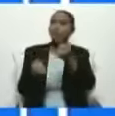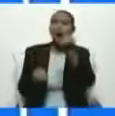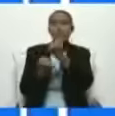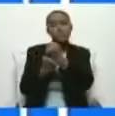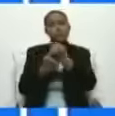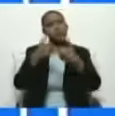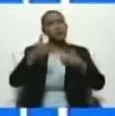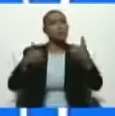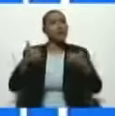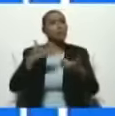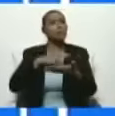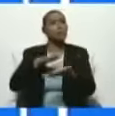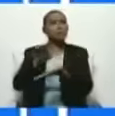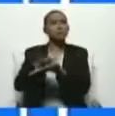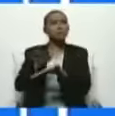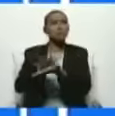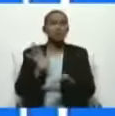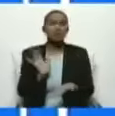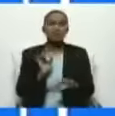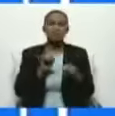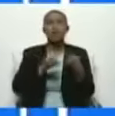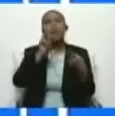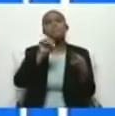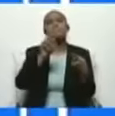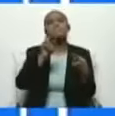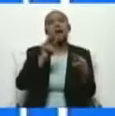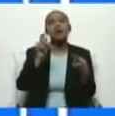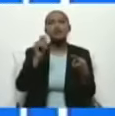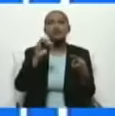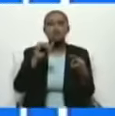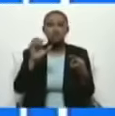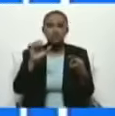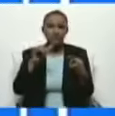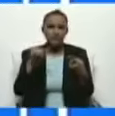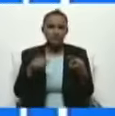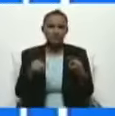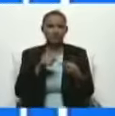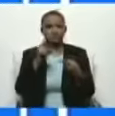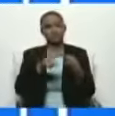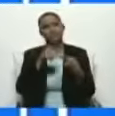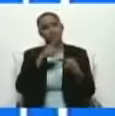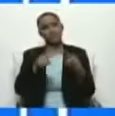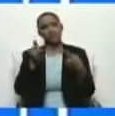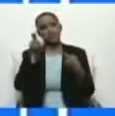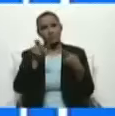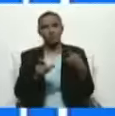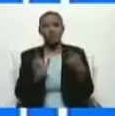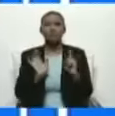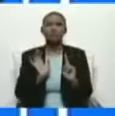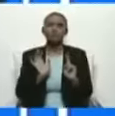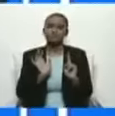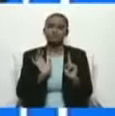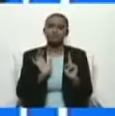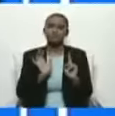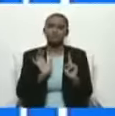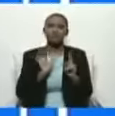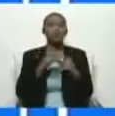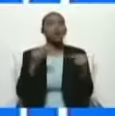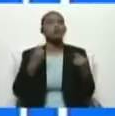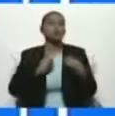candidato, el Burro Martínez, que si de algo sabes de hacer elecciones porque ha sido adecuado toda su vida.